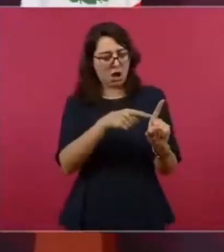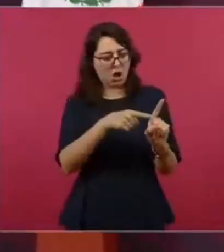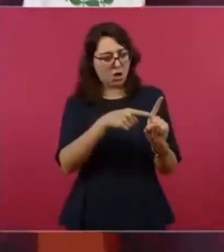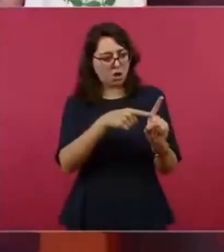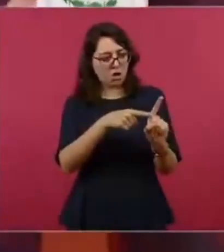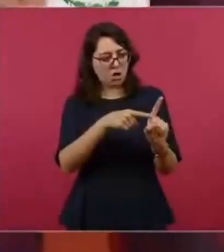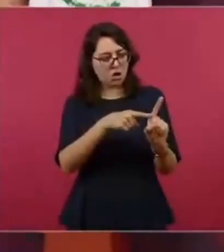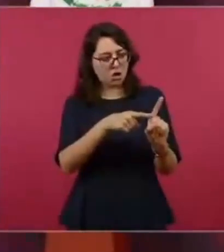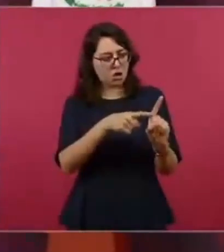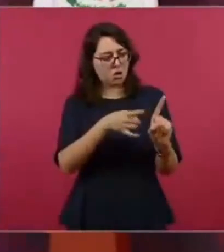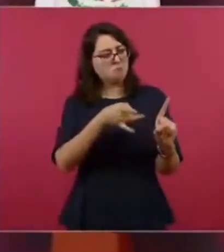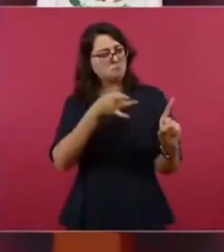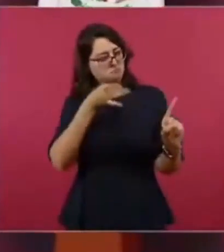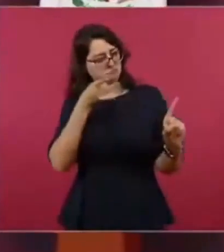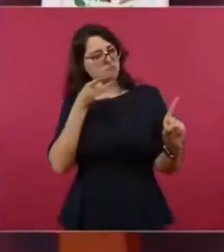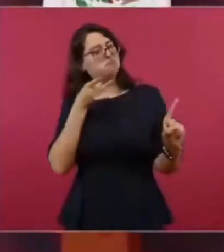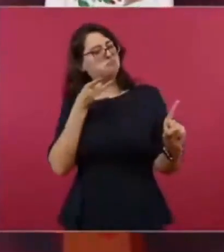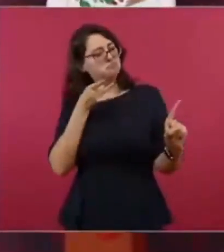sea derrotada